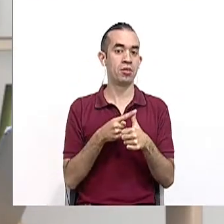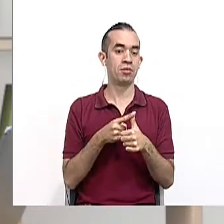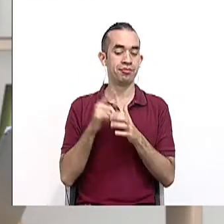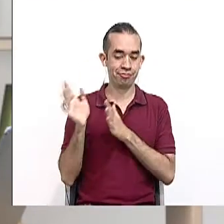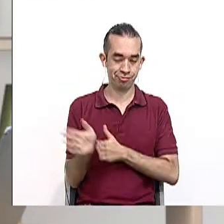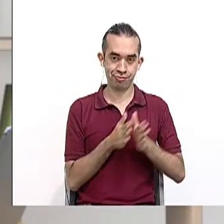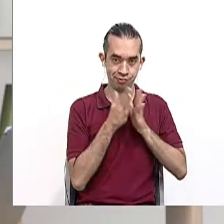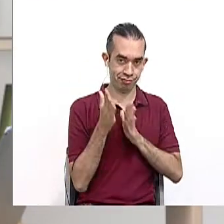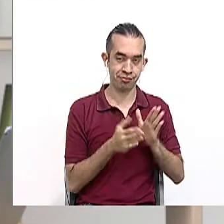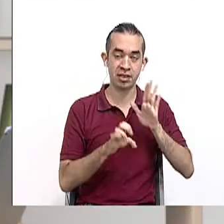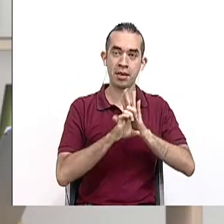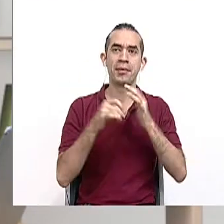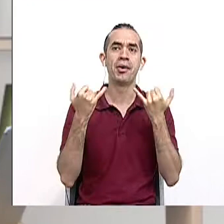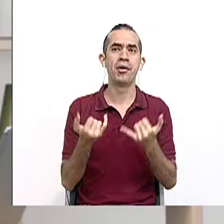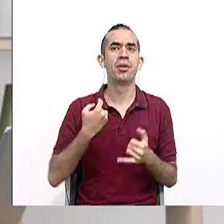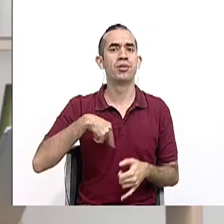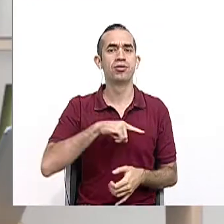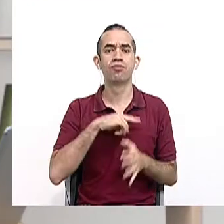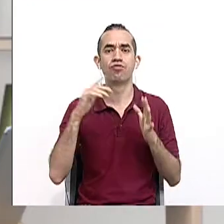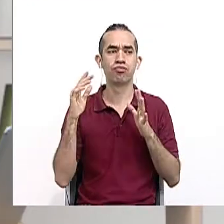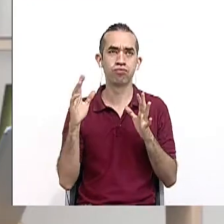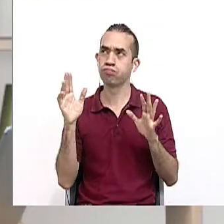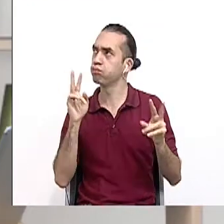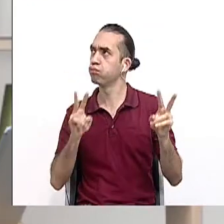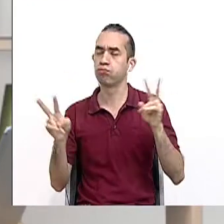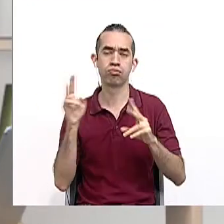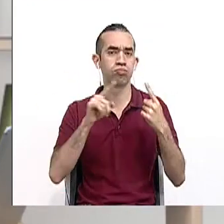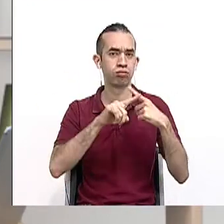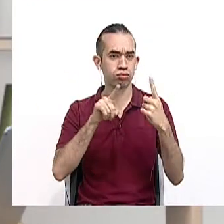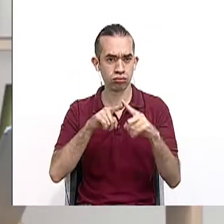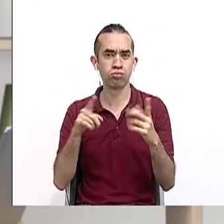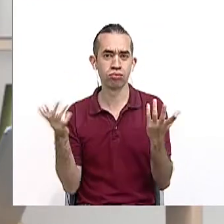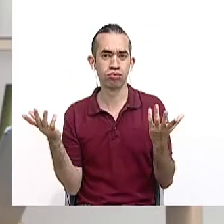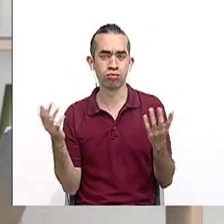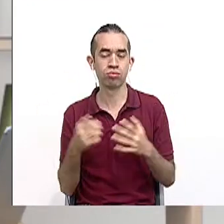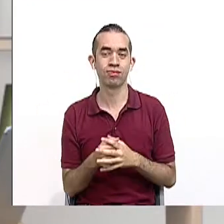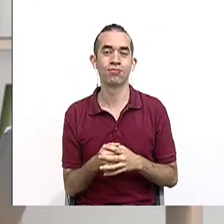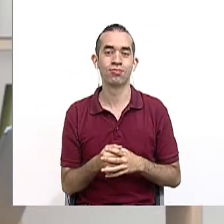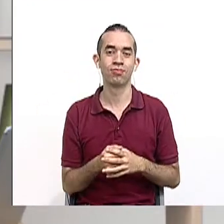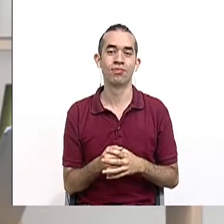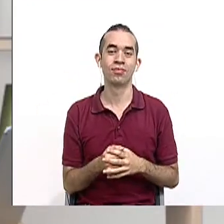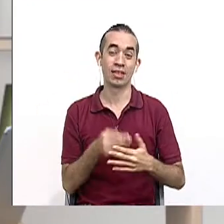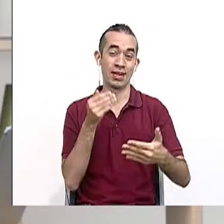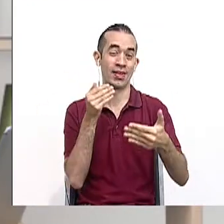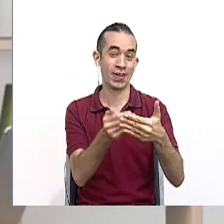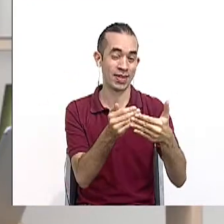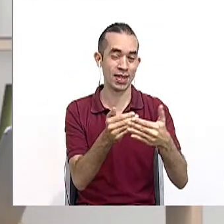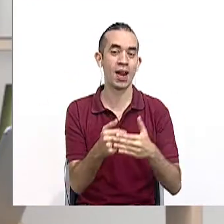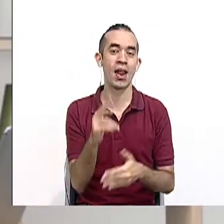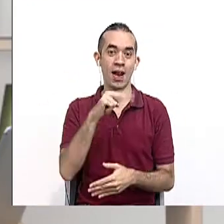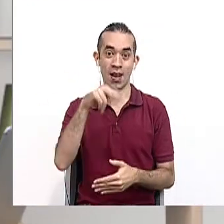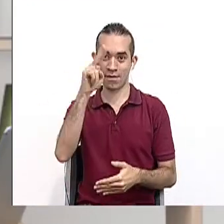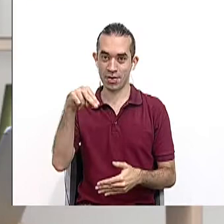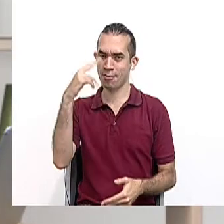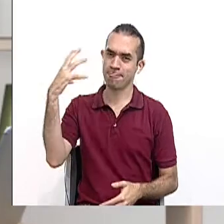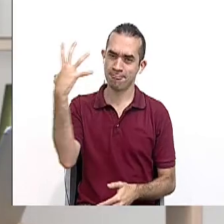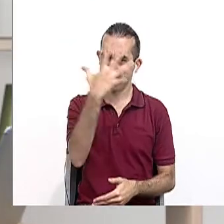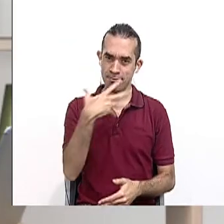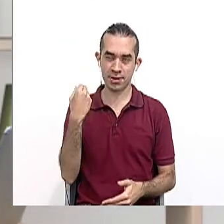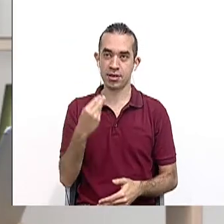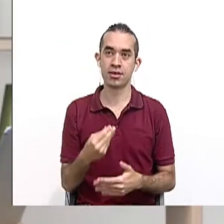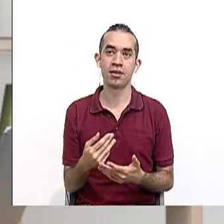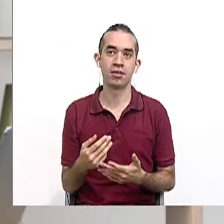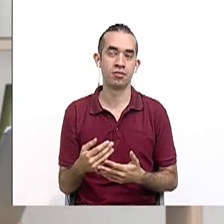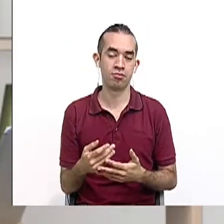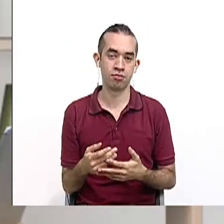ahorita, que nos estamos preparando con todos estos elementos. Claro, a esa etapa hermosa de la Navidad. Y nos preparamos tanto